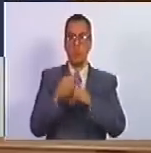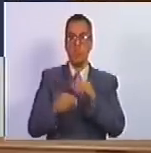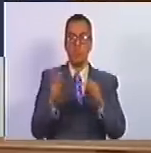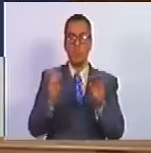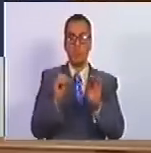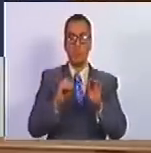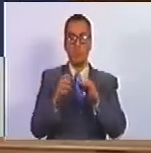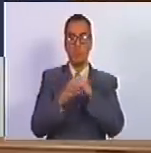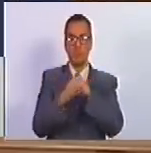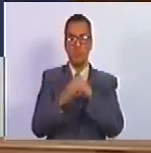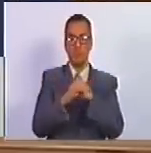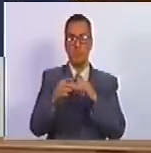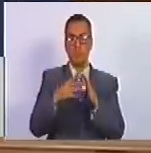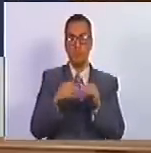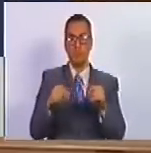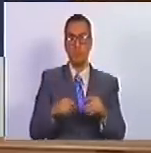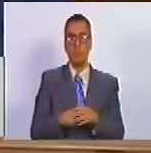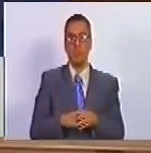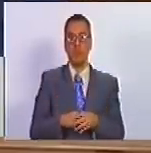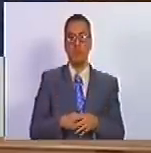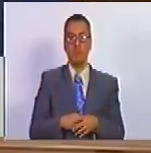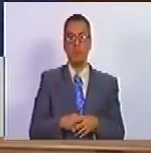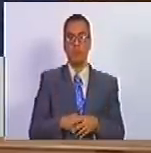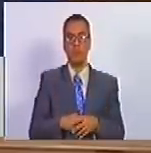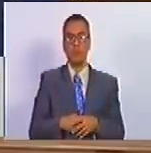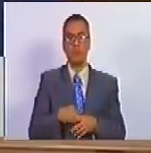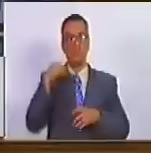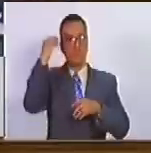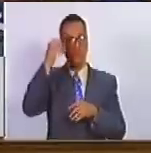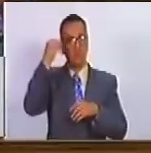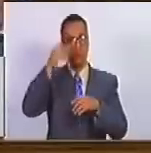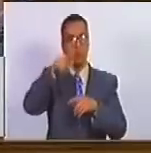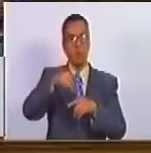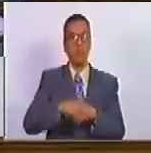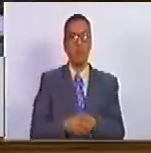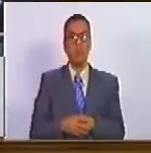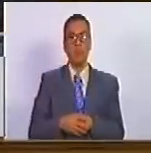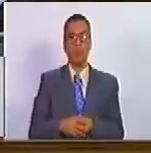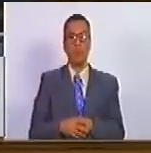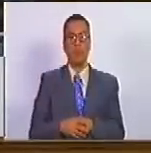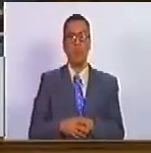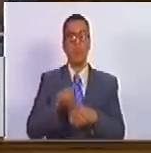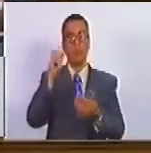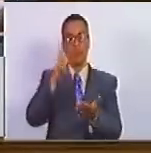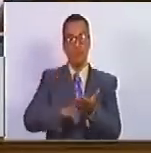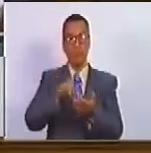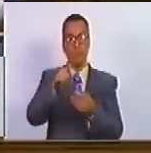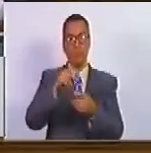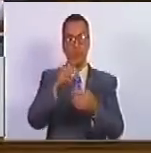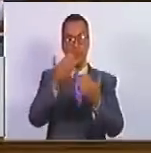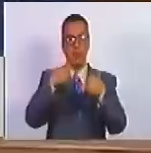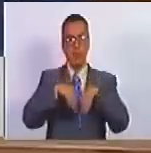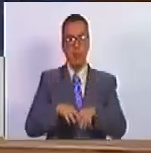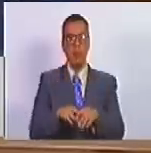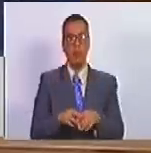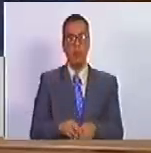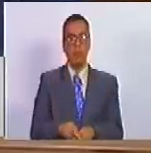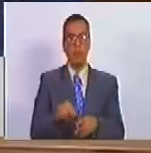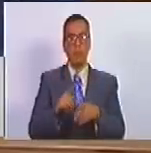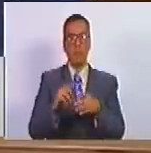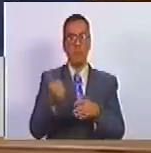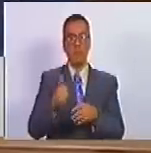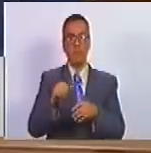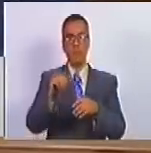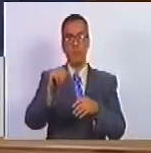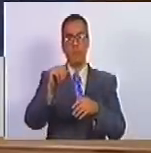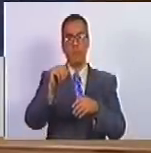municipal. Es todo, ciudadano presidente. En consideración. Aprobado. Siguiente. Centésimo décimo.